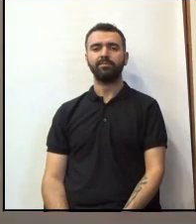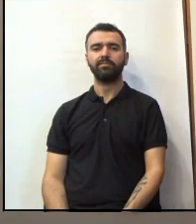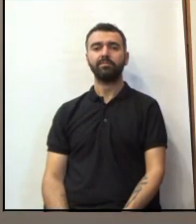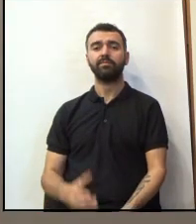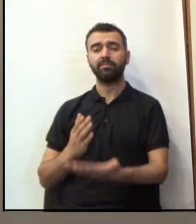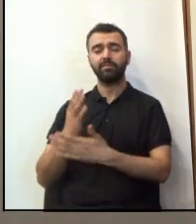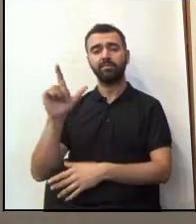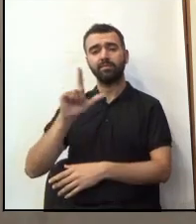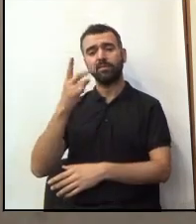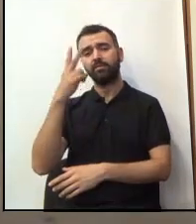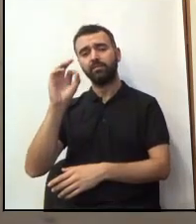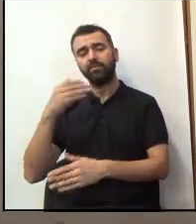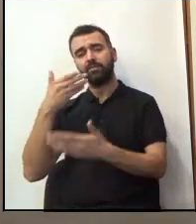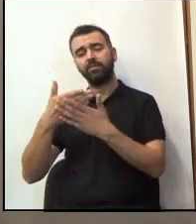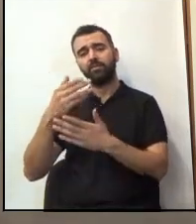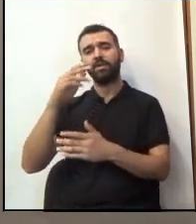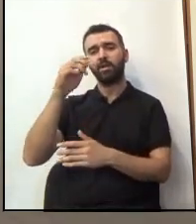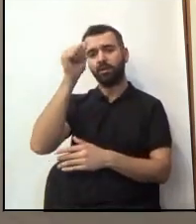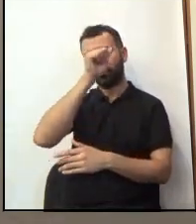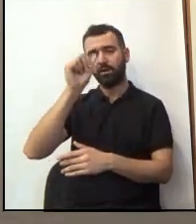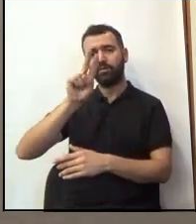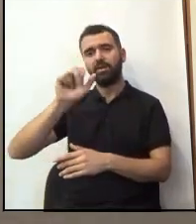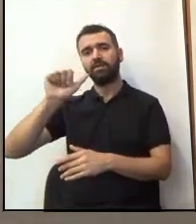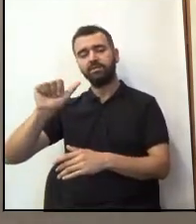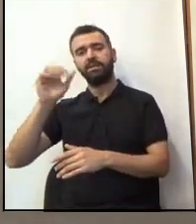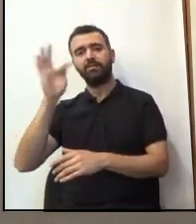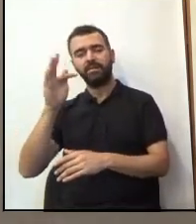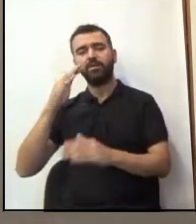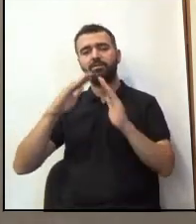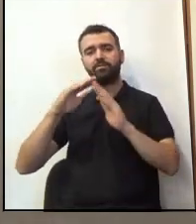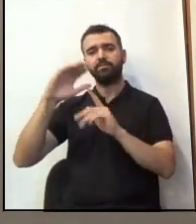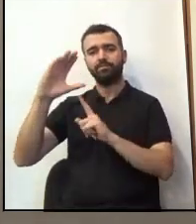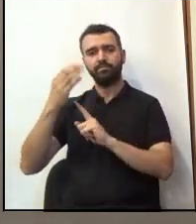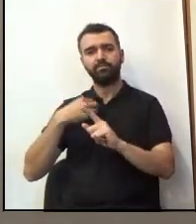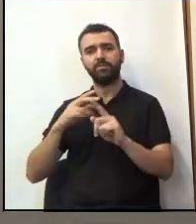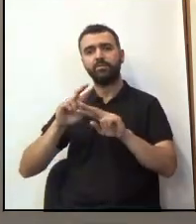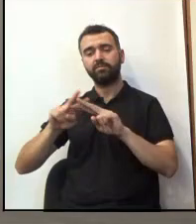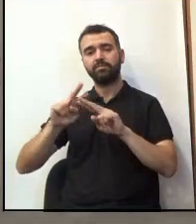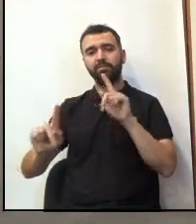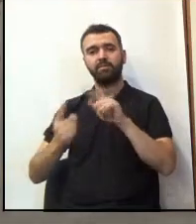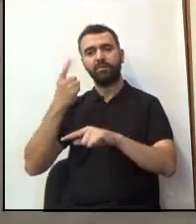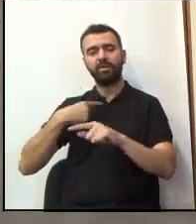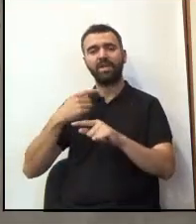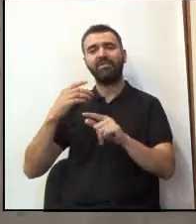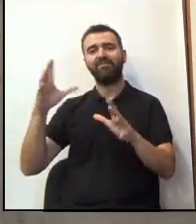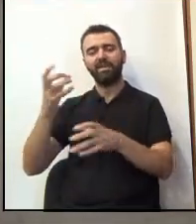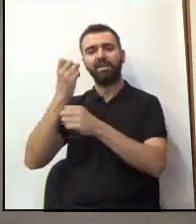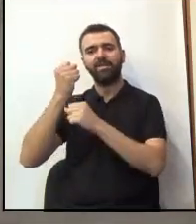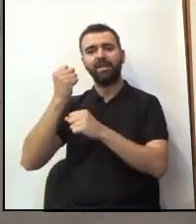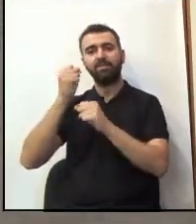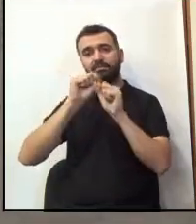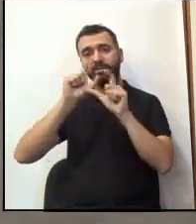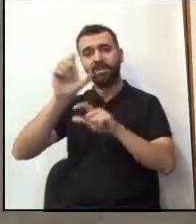Desde el lunes 20 al domingo 26 de febrero, en la Casa de la Cultura, se realizó la primera versión del Festival de Cine Bajo el Cielo de